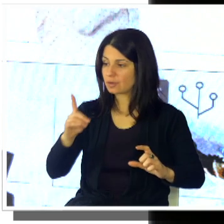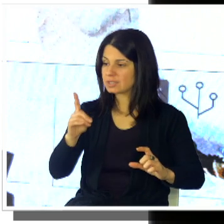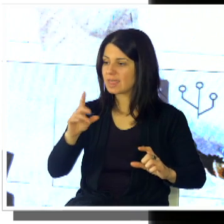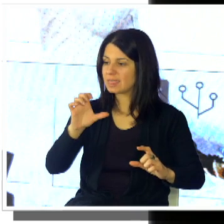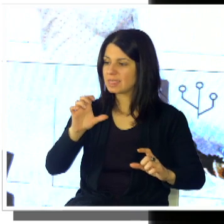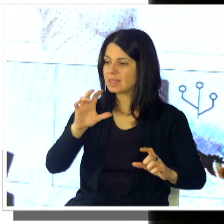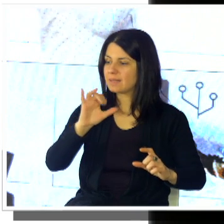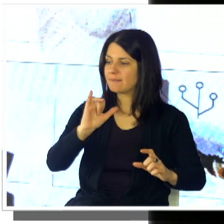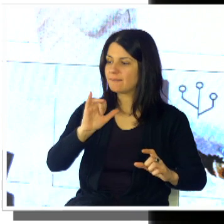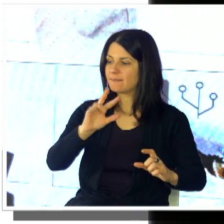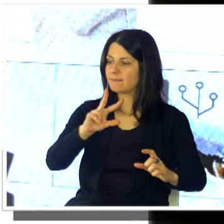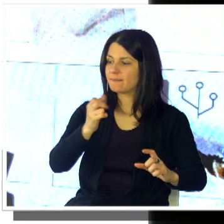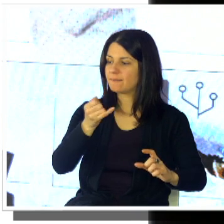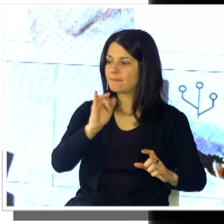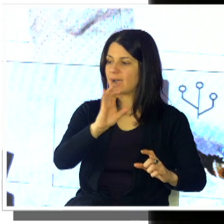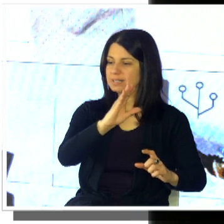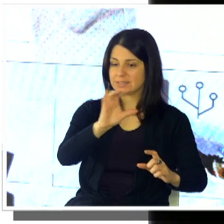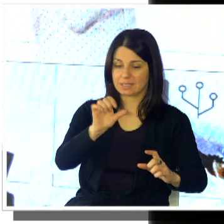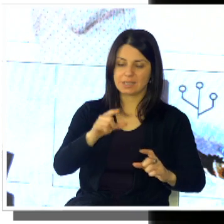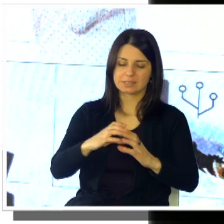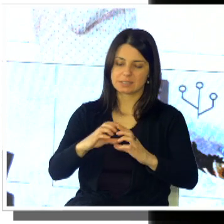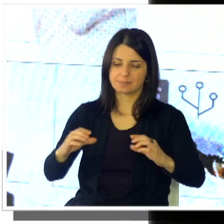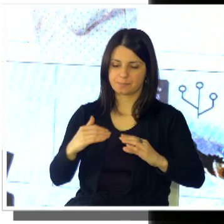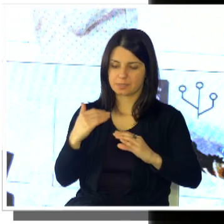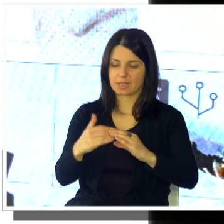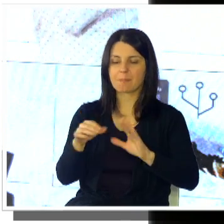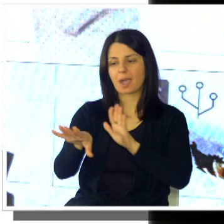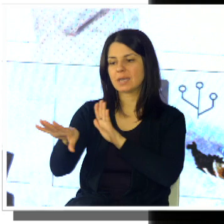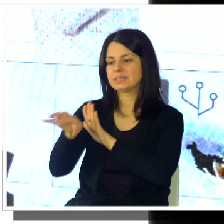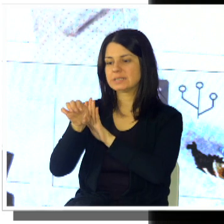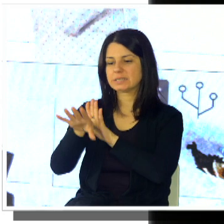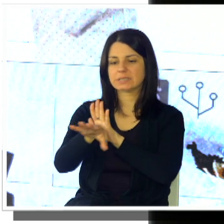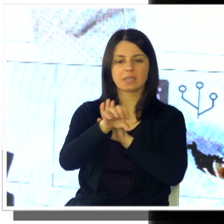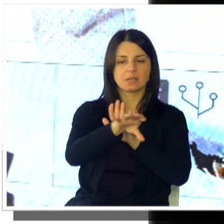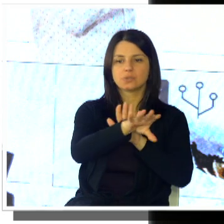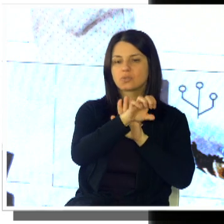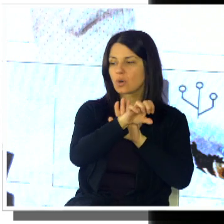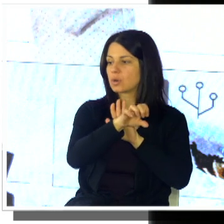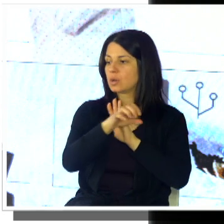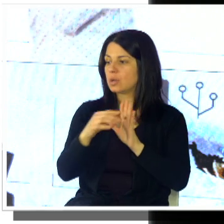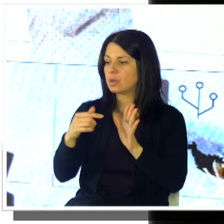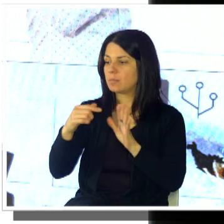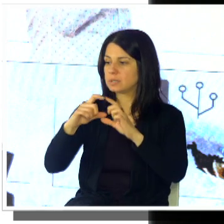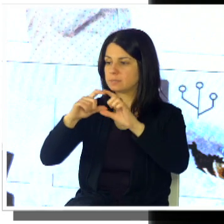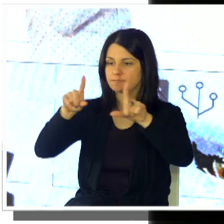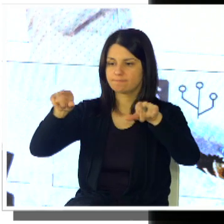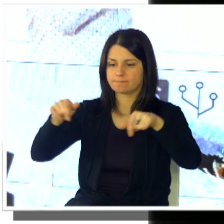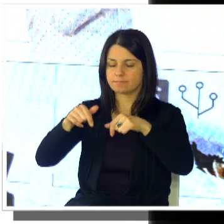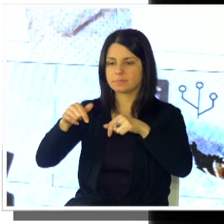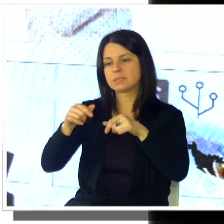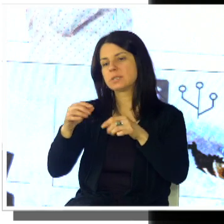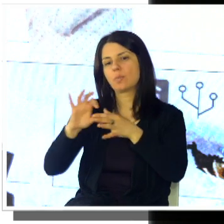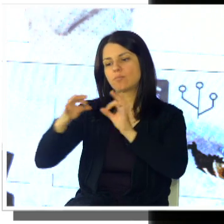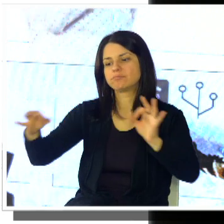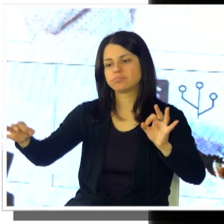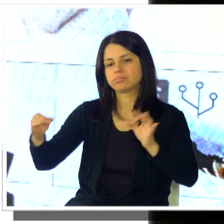es justamente la capa de los sensores, y en el centro tenemos la cola de mensajes, que es donde llegan los mensajes y